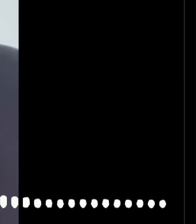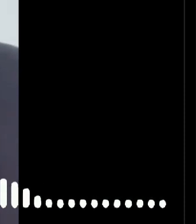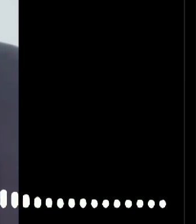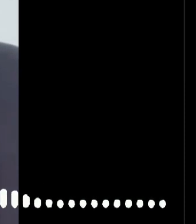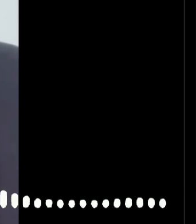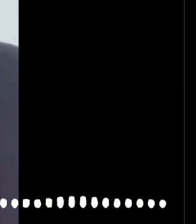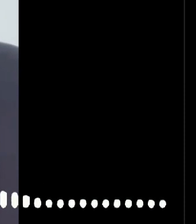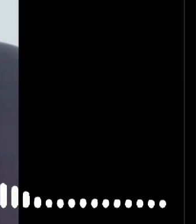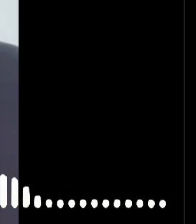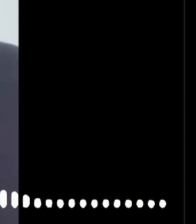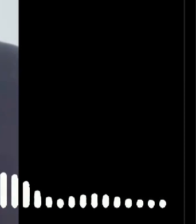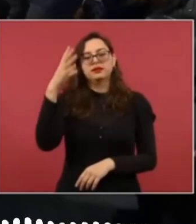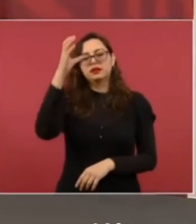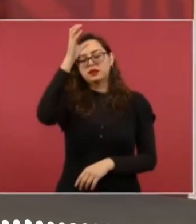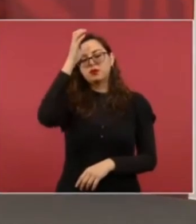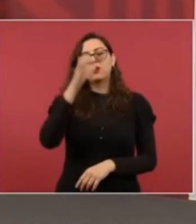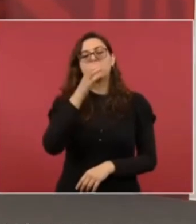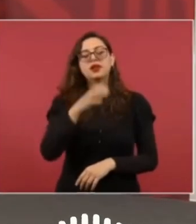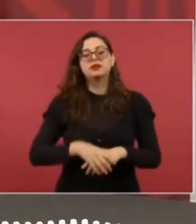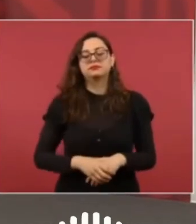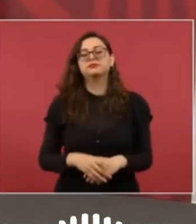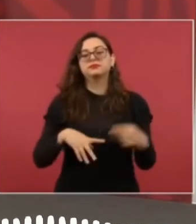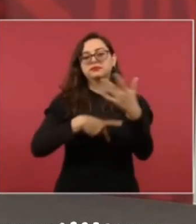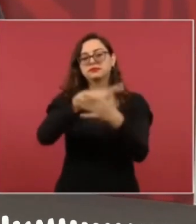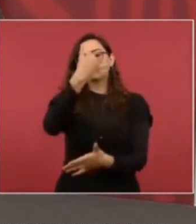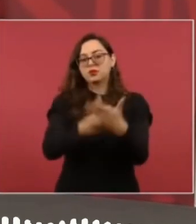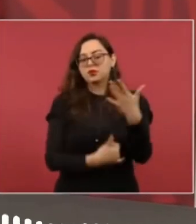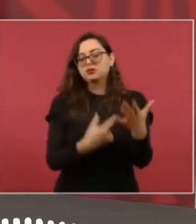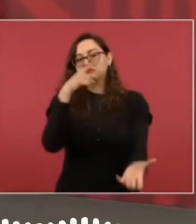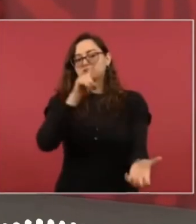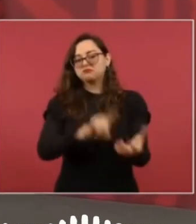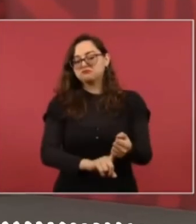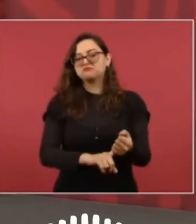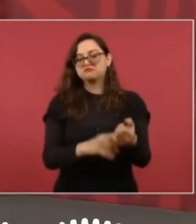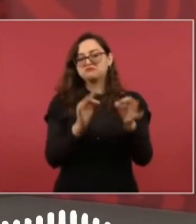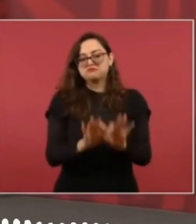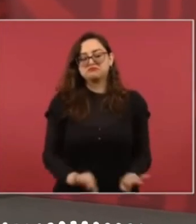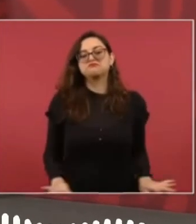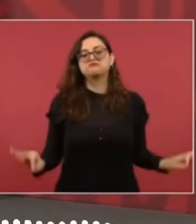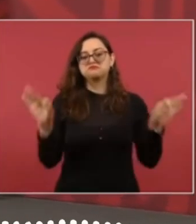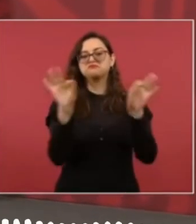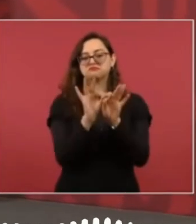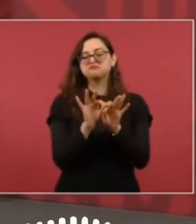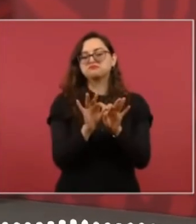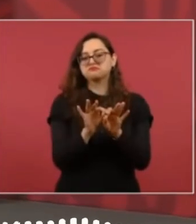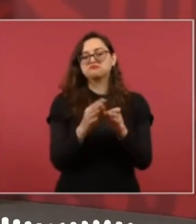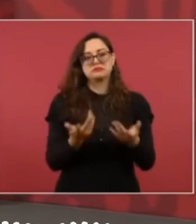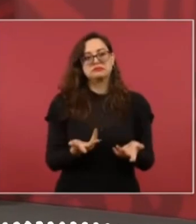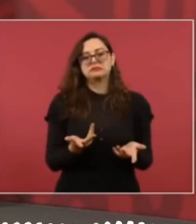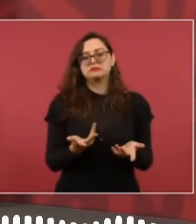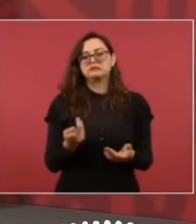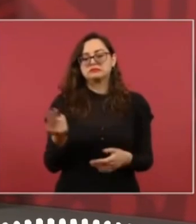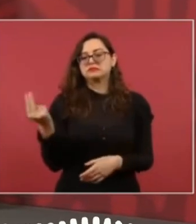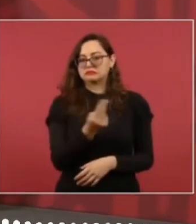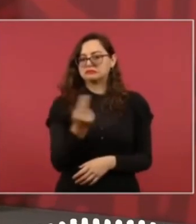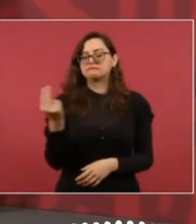nuestro respeto a él, pero pues yo creo que él más bien debería enfilarse hacia los Moreira si realmente fuera un candidato de oposición. ¿No lo